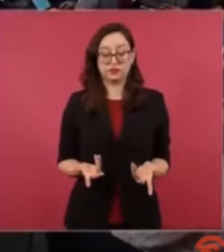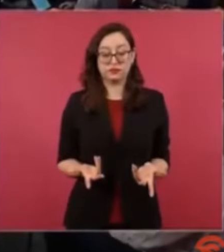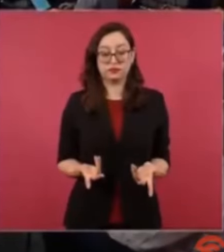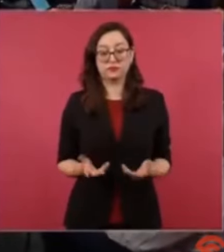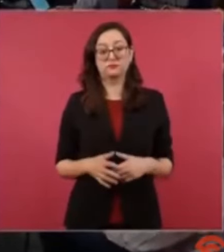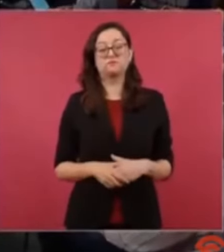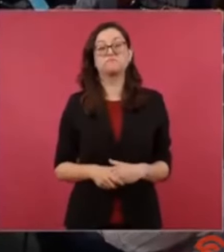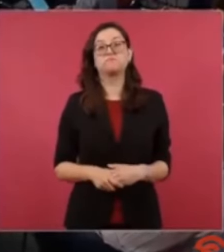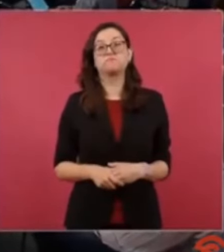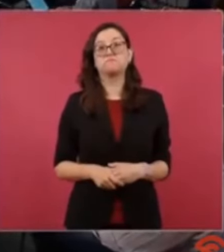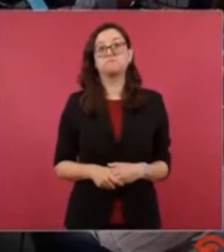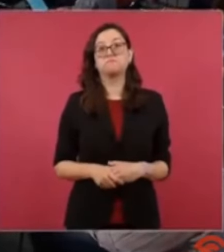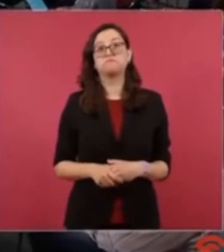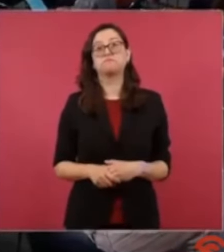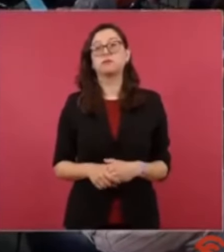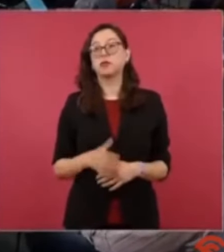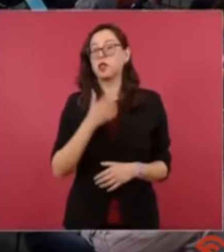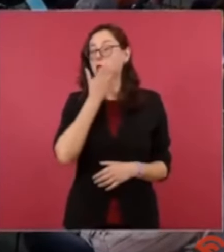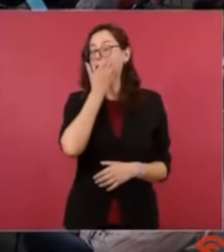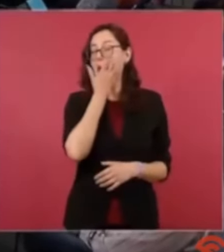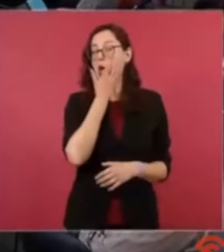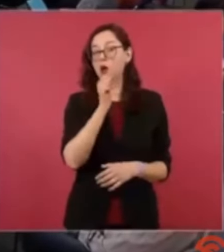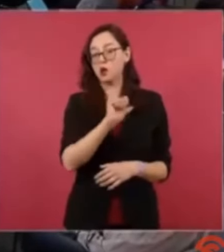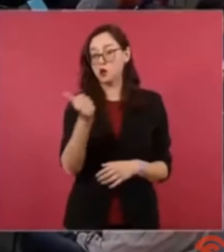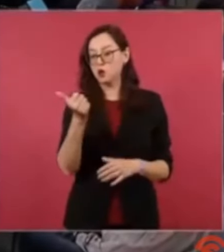el Tren Maya